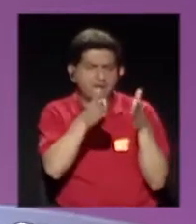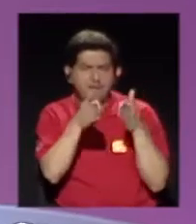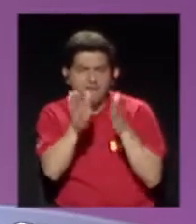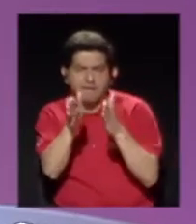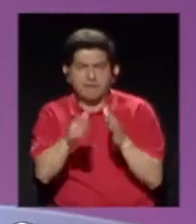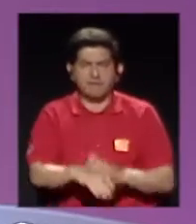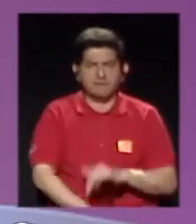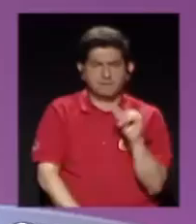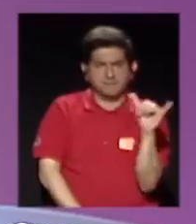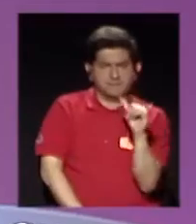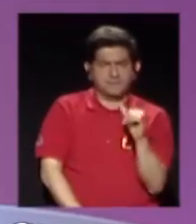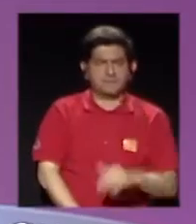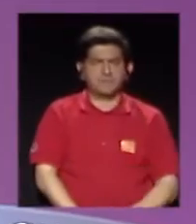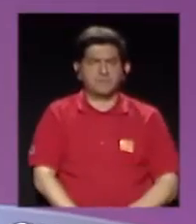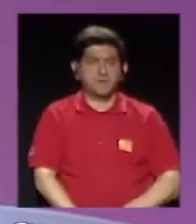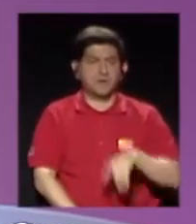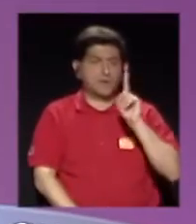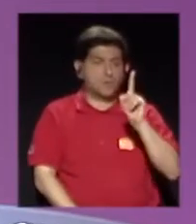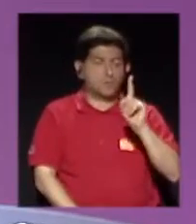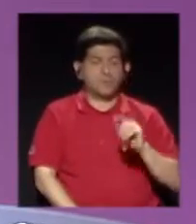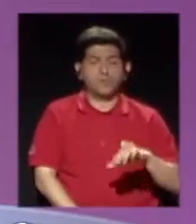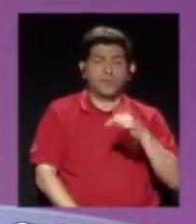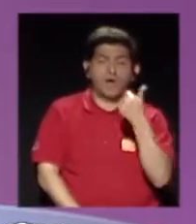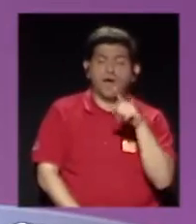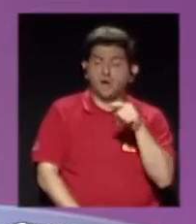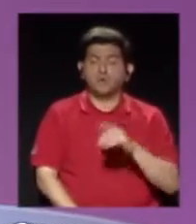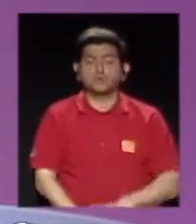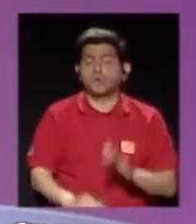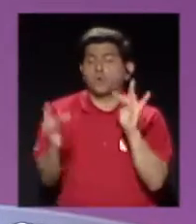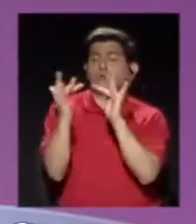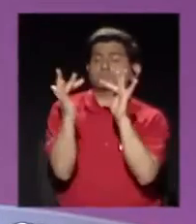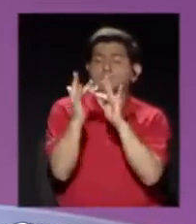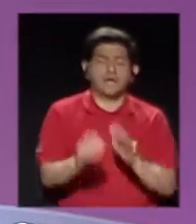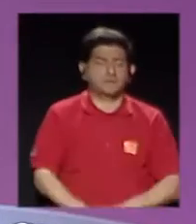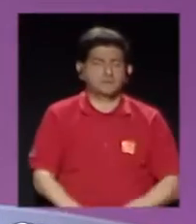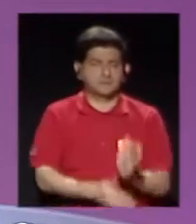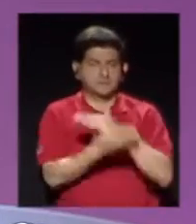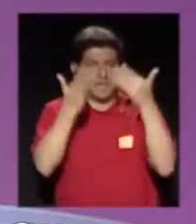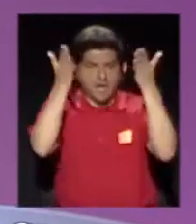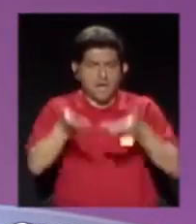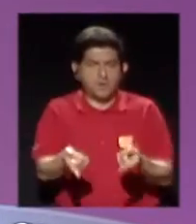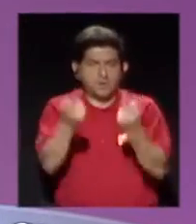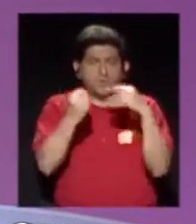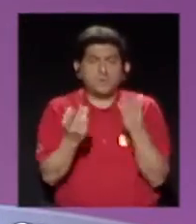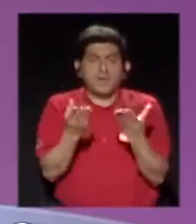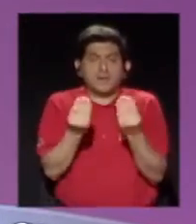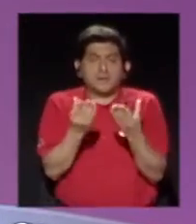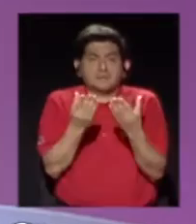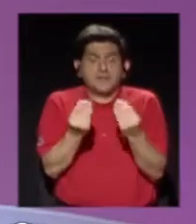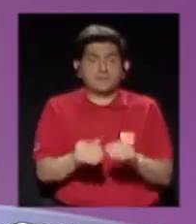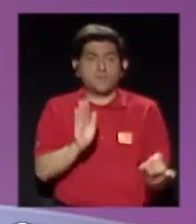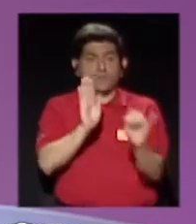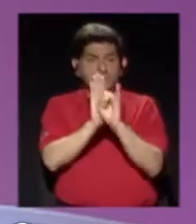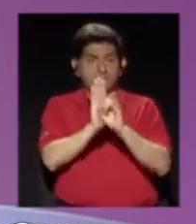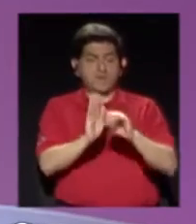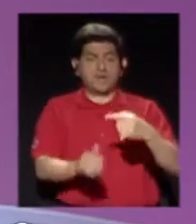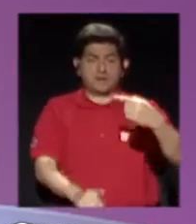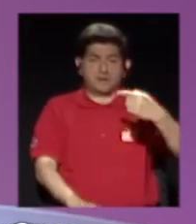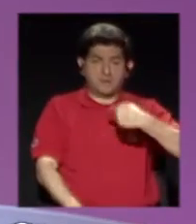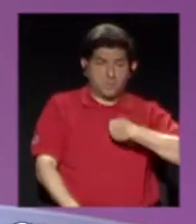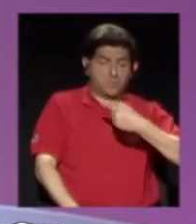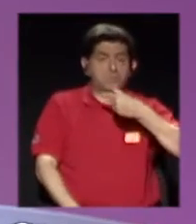que los hemos encontrado uno encuentra a otro además muchos de ellos vienen con miedo de identificarse como gays